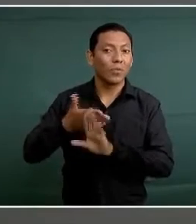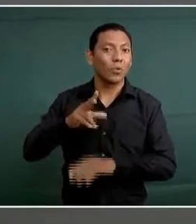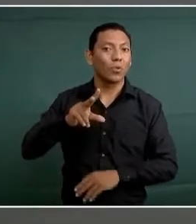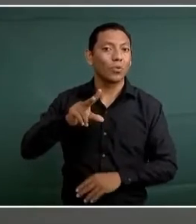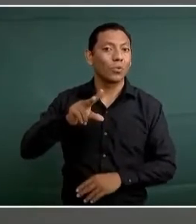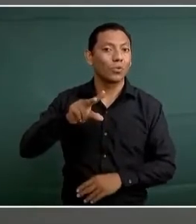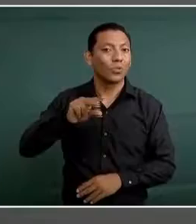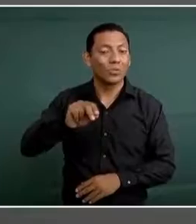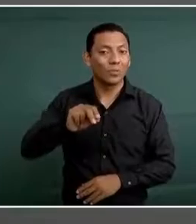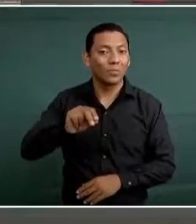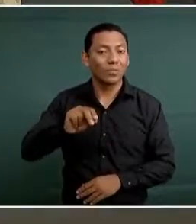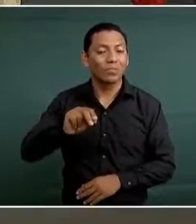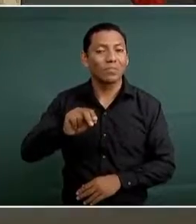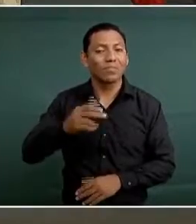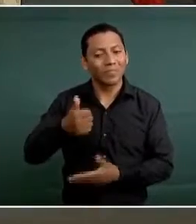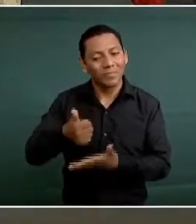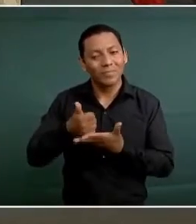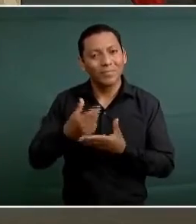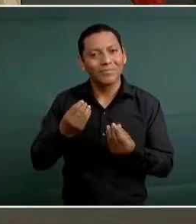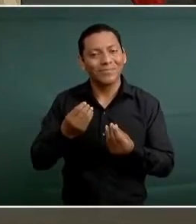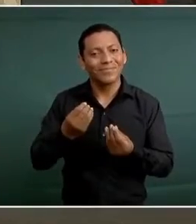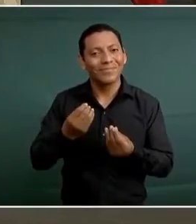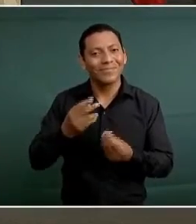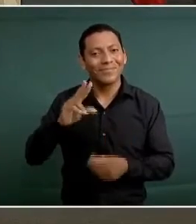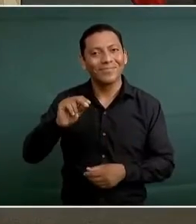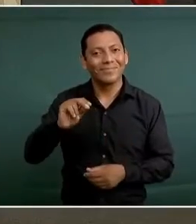mucho para que no dé el coronavirus